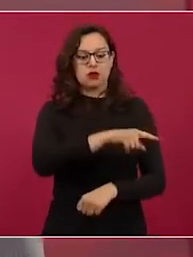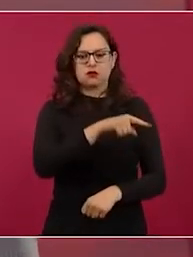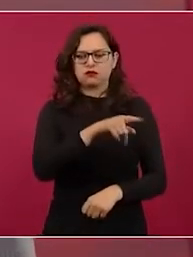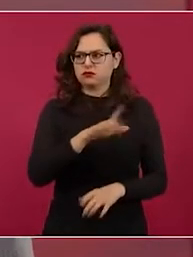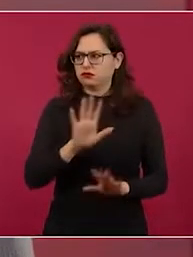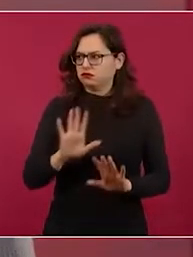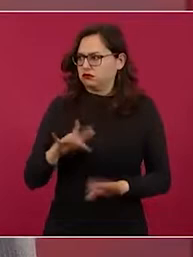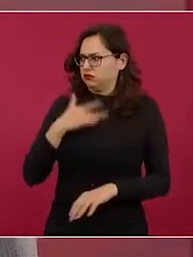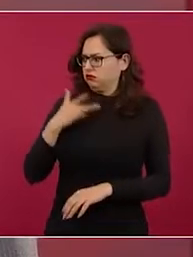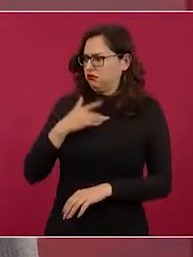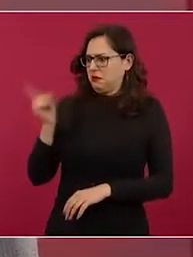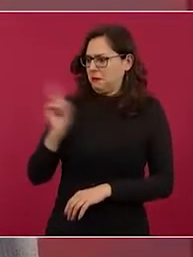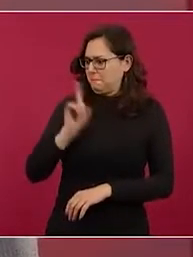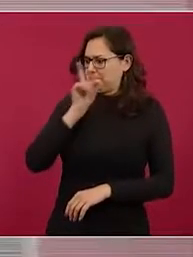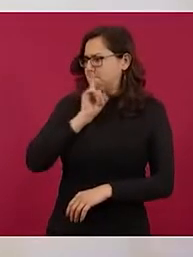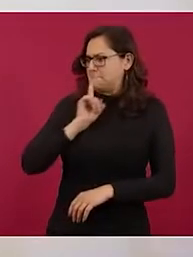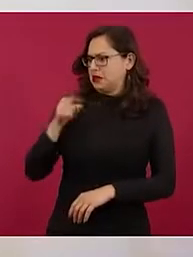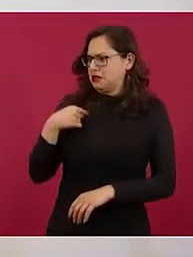fiscalía,